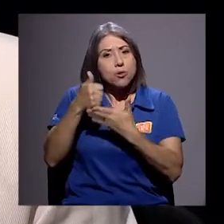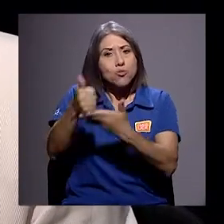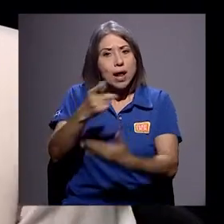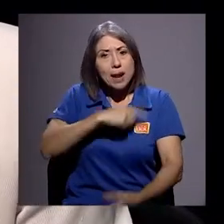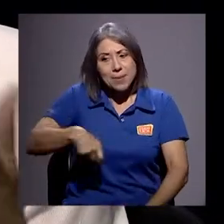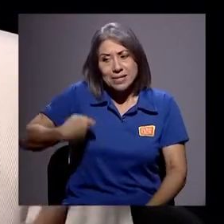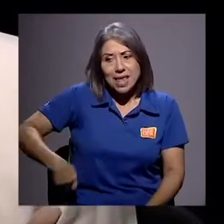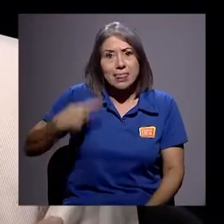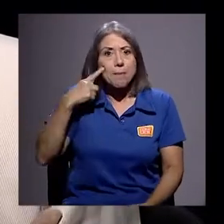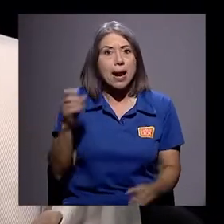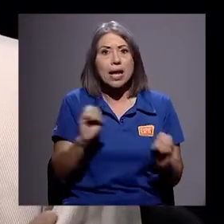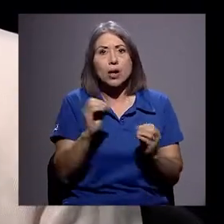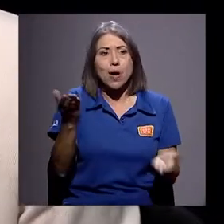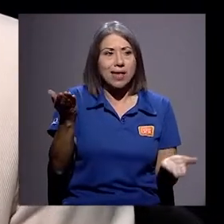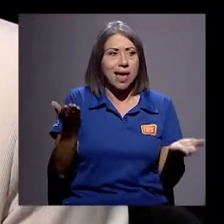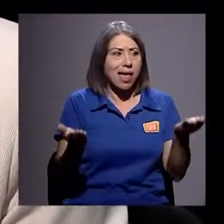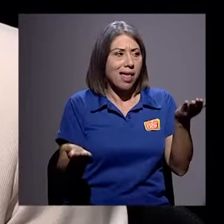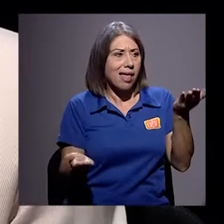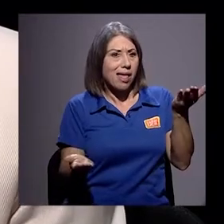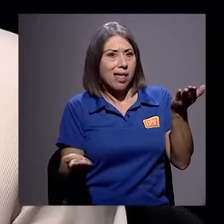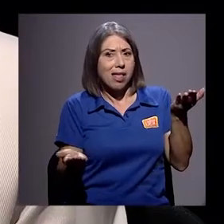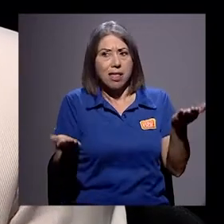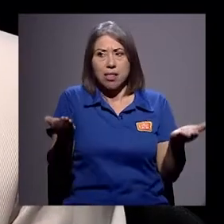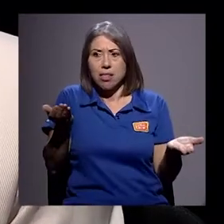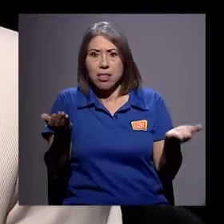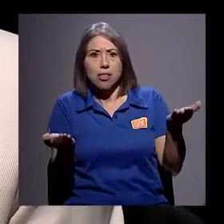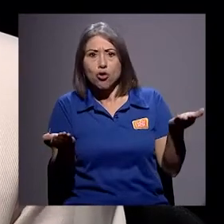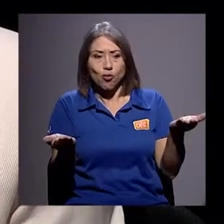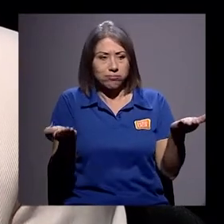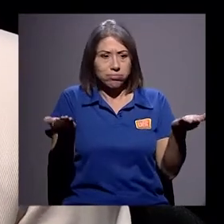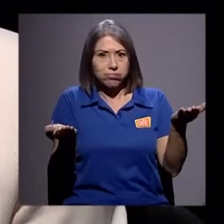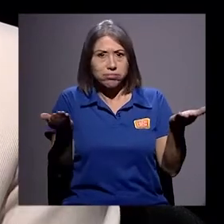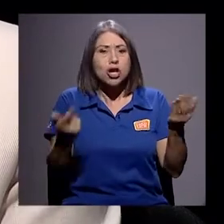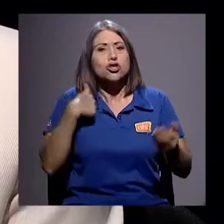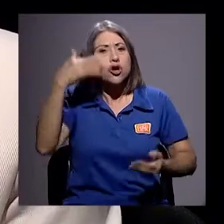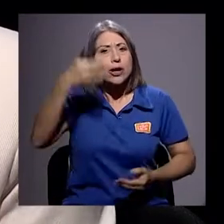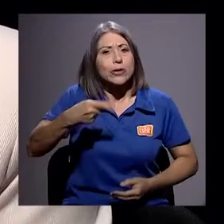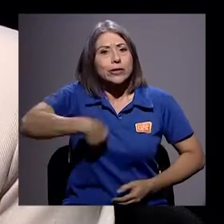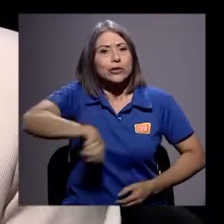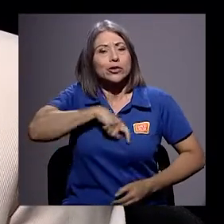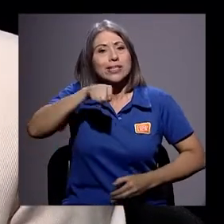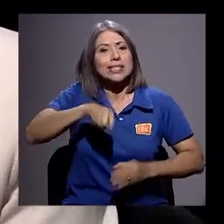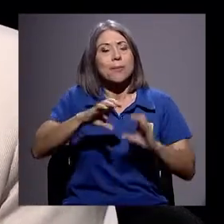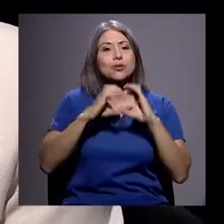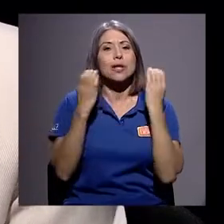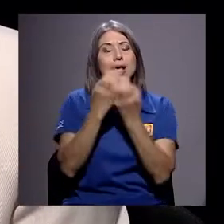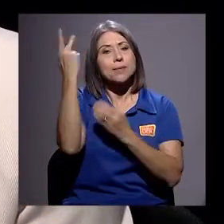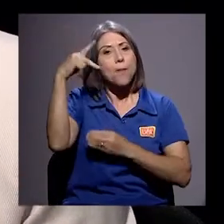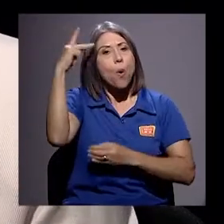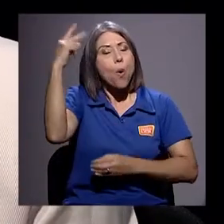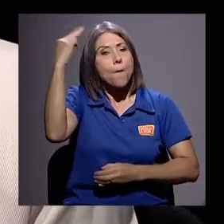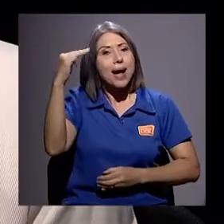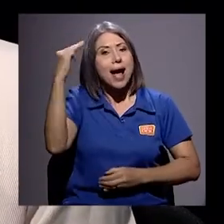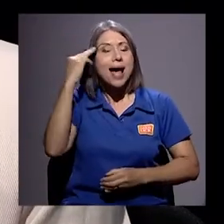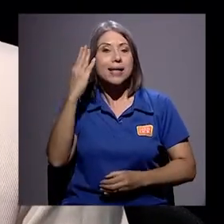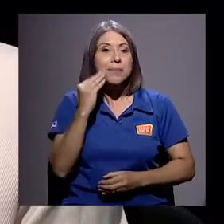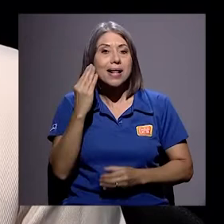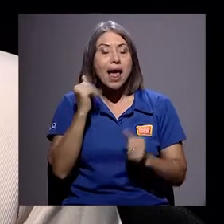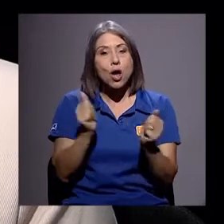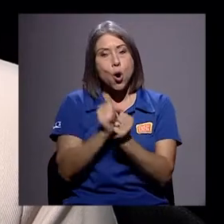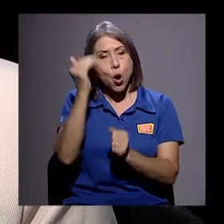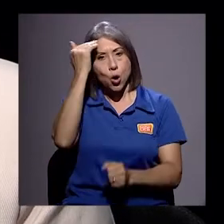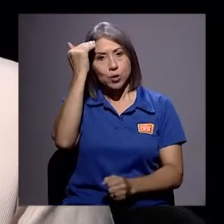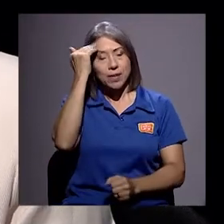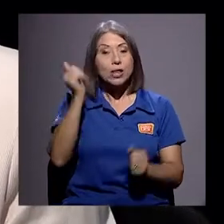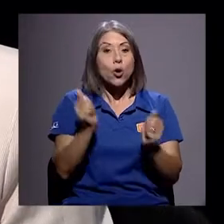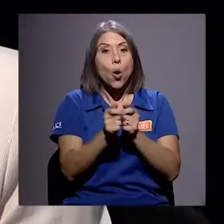para que no haya ese desbalance o sea yo lo que creo es que necesitamos una clase política madura experimentada con cierto conocimiento